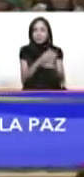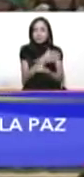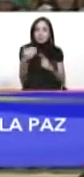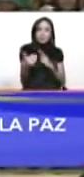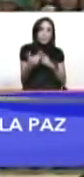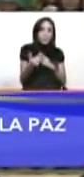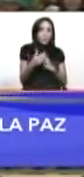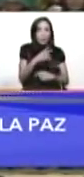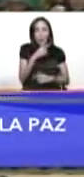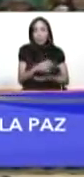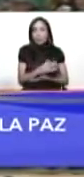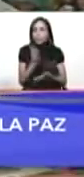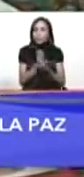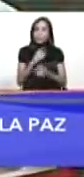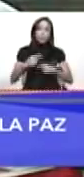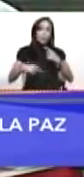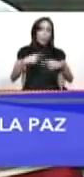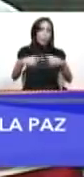etcétera, etcétera, es verdad.